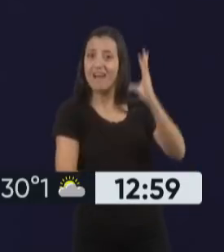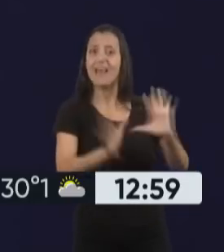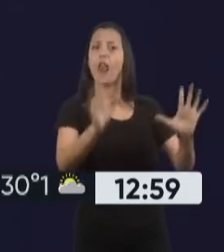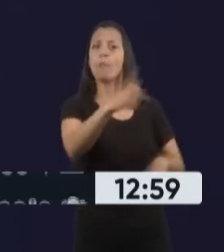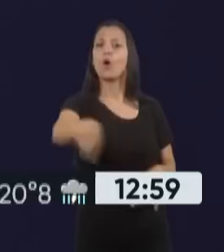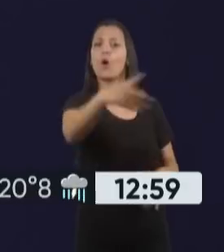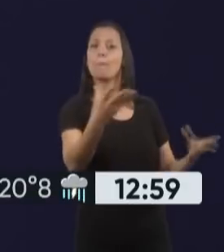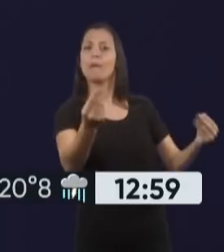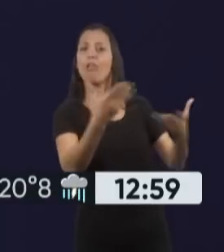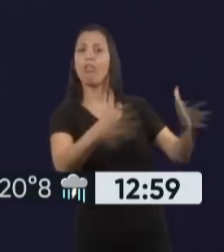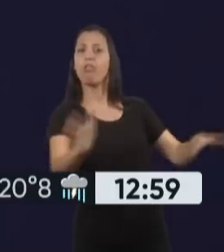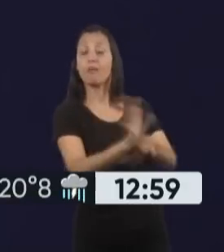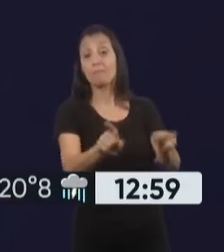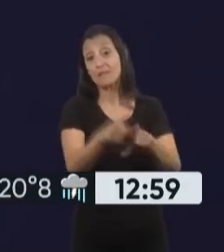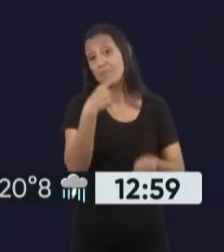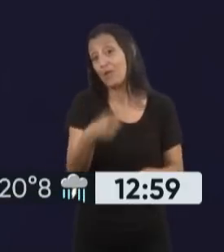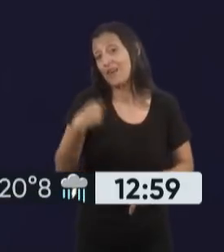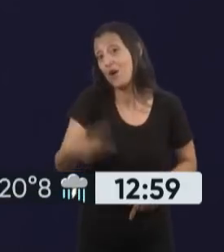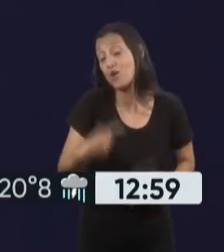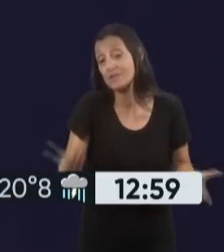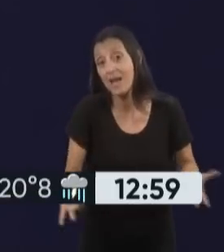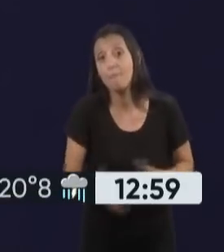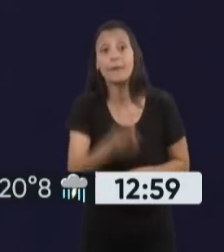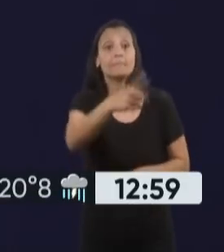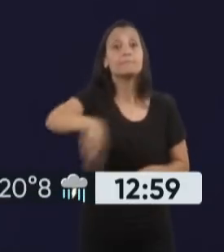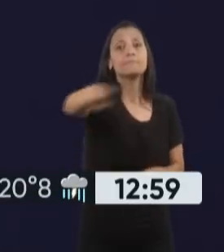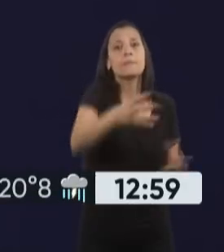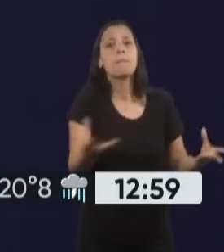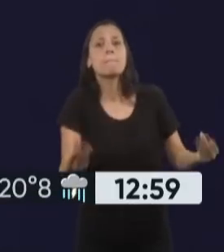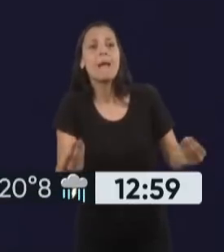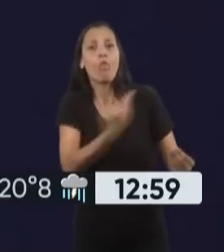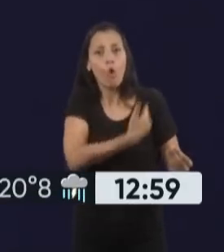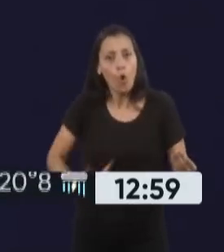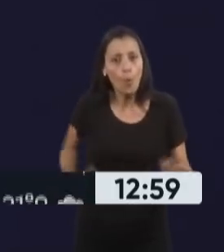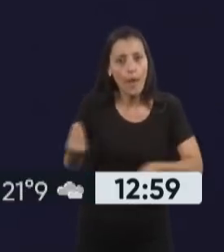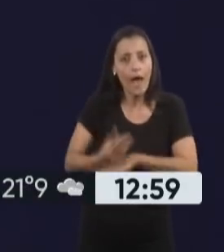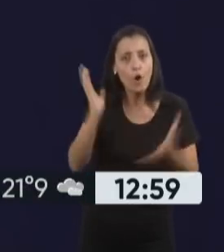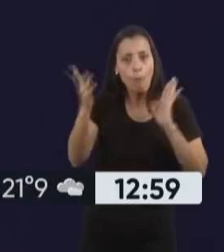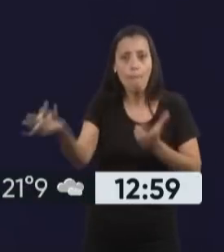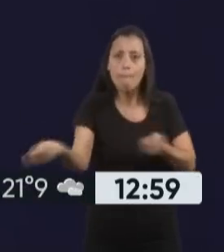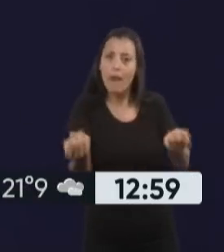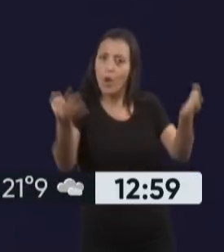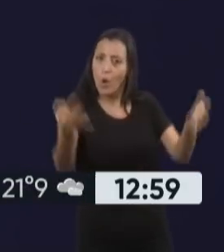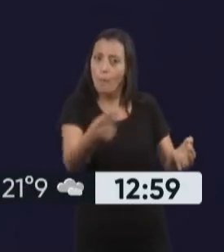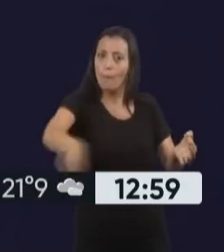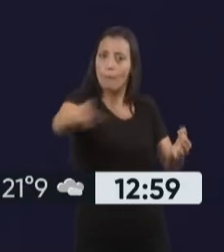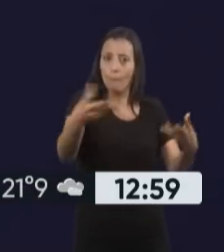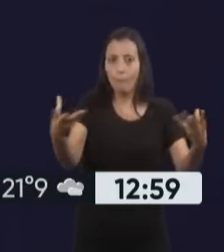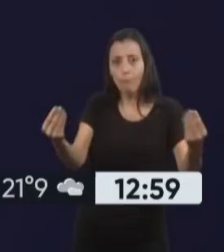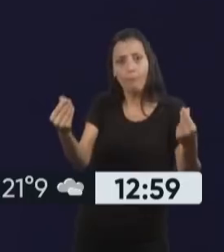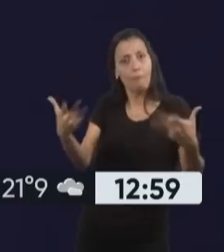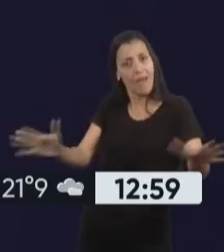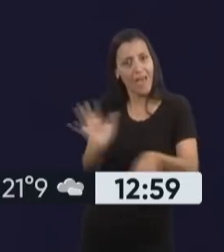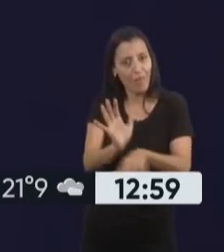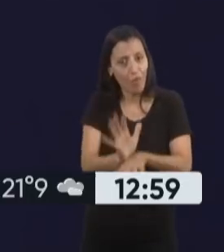miedo de algunos, como digo siempre, es que las cosas salgan bien. Ya más que el miedo, entiendo que